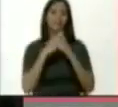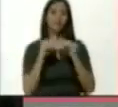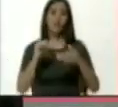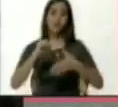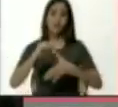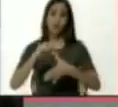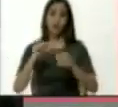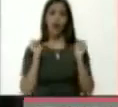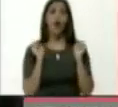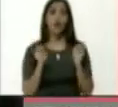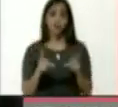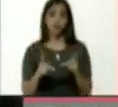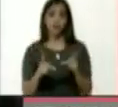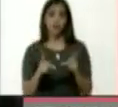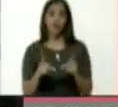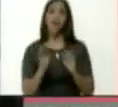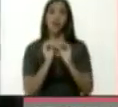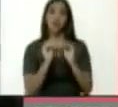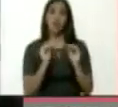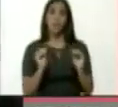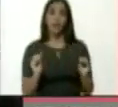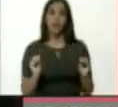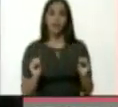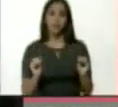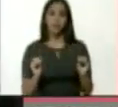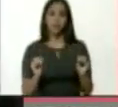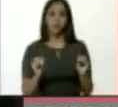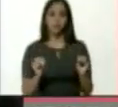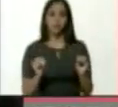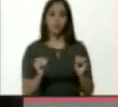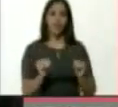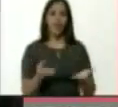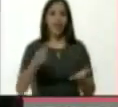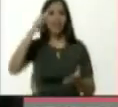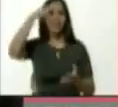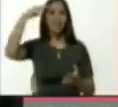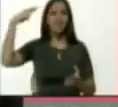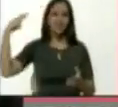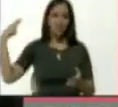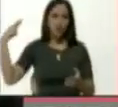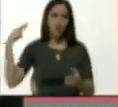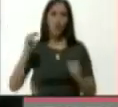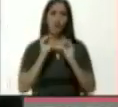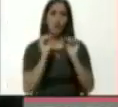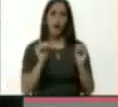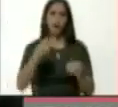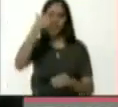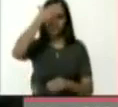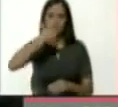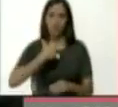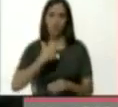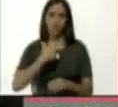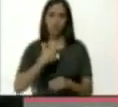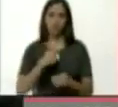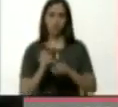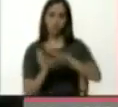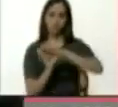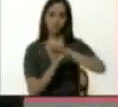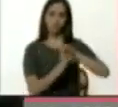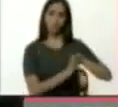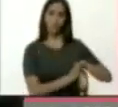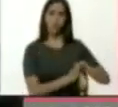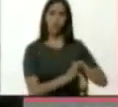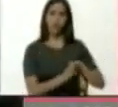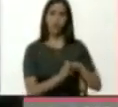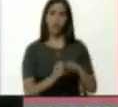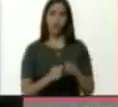¿Ok? Y es un llamado a la reflexión, un llamado serio. Por otro lado, la situación de los